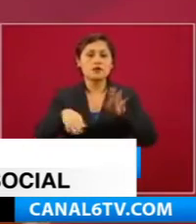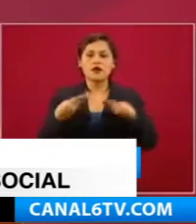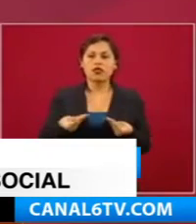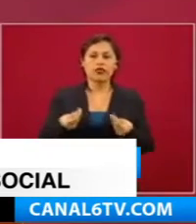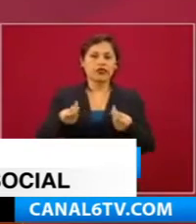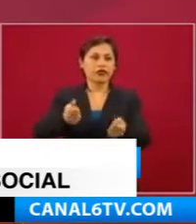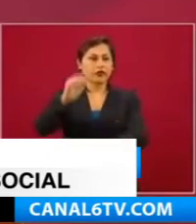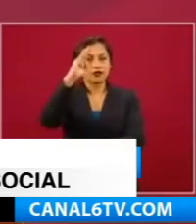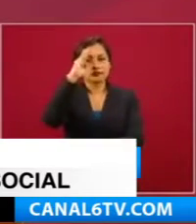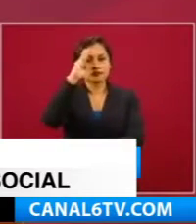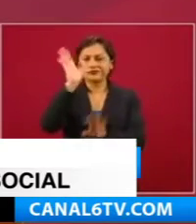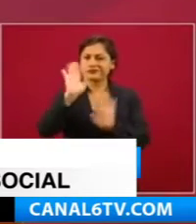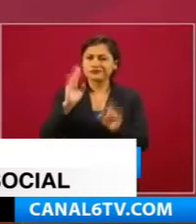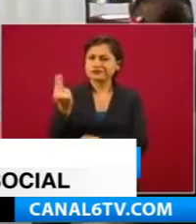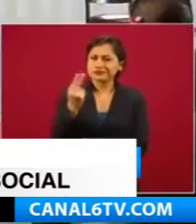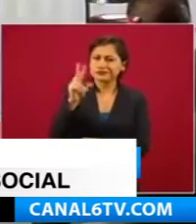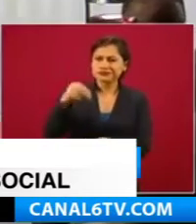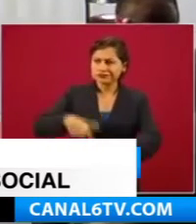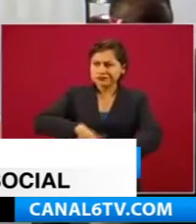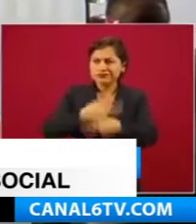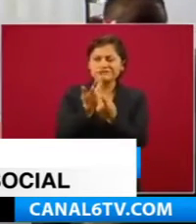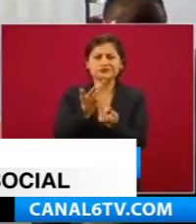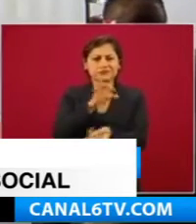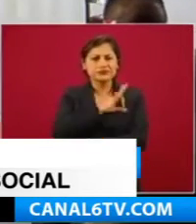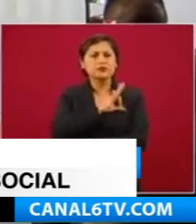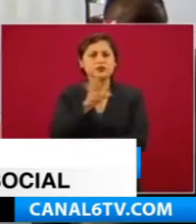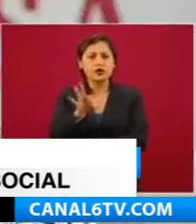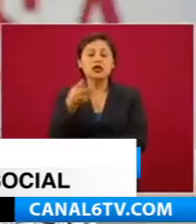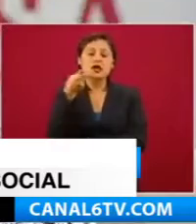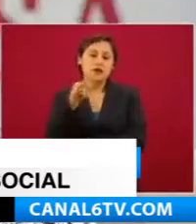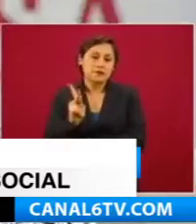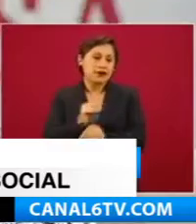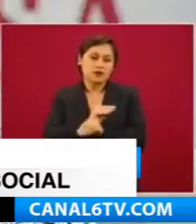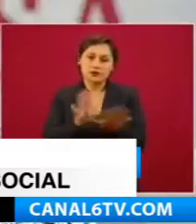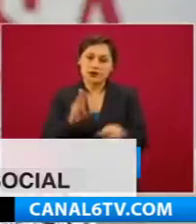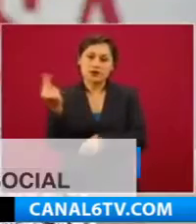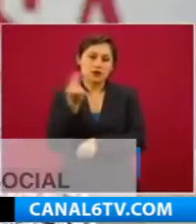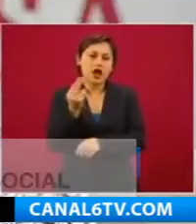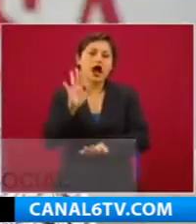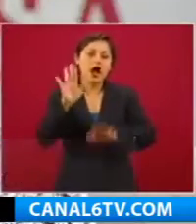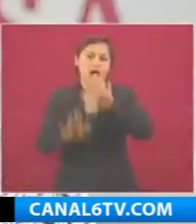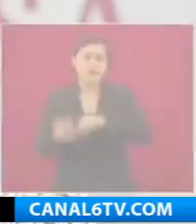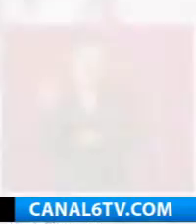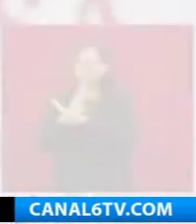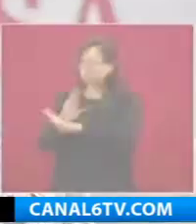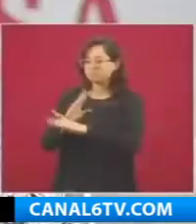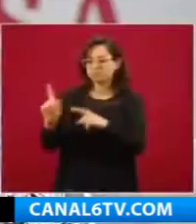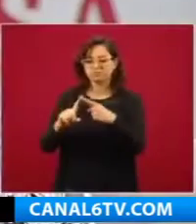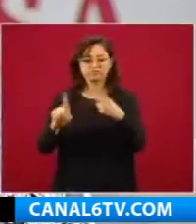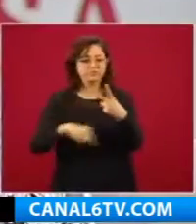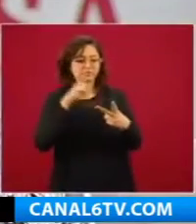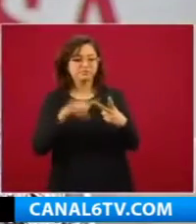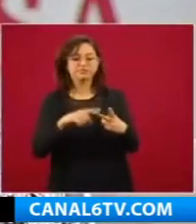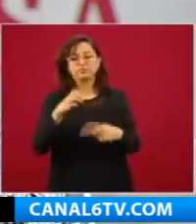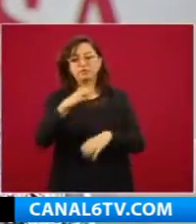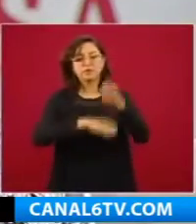estar presentes, aunque por supuesto que nada sustituye el contacto con la gente y la presencia territorial. Por último,